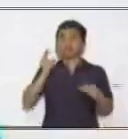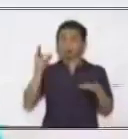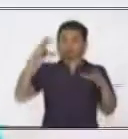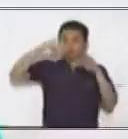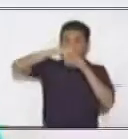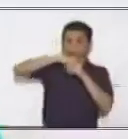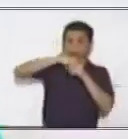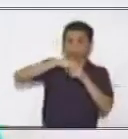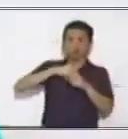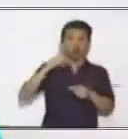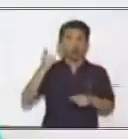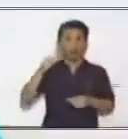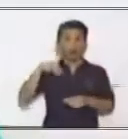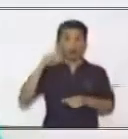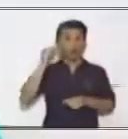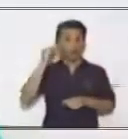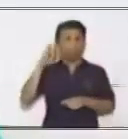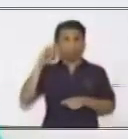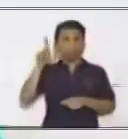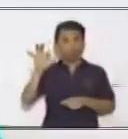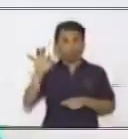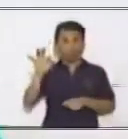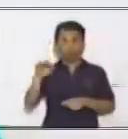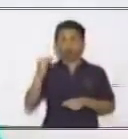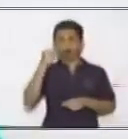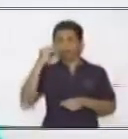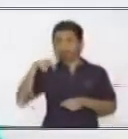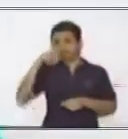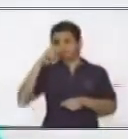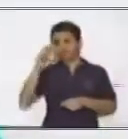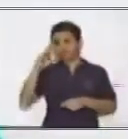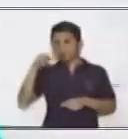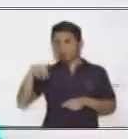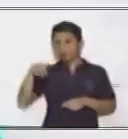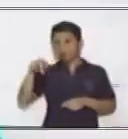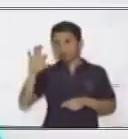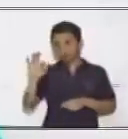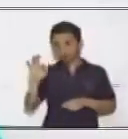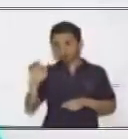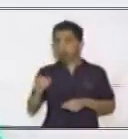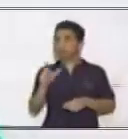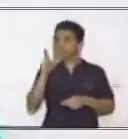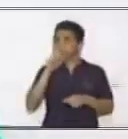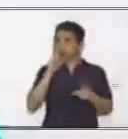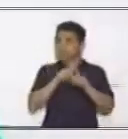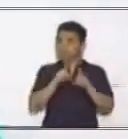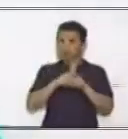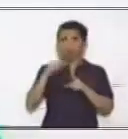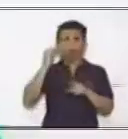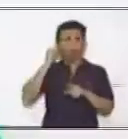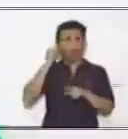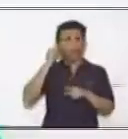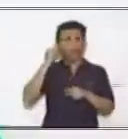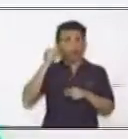externos, ¿verdad? Hoy vamos a hablar también de eso, de cómo se clasifican según los